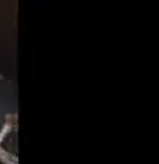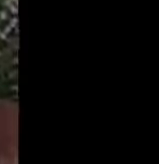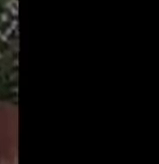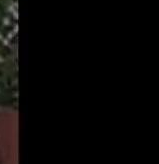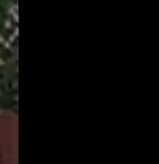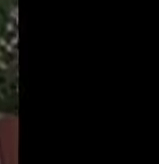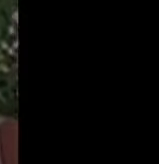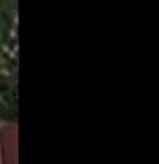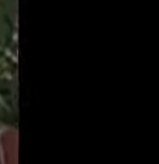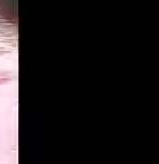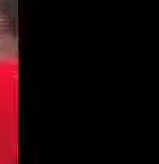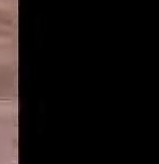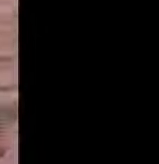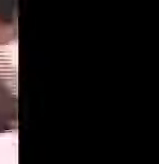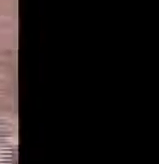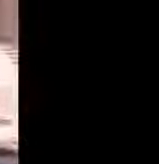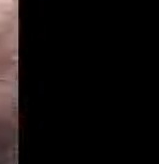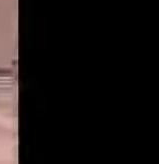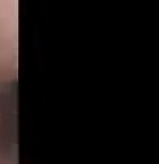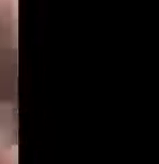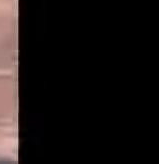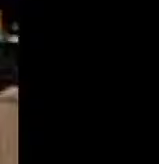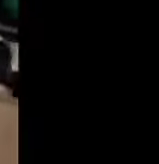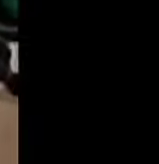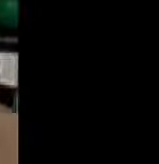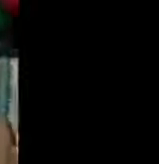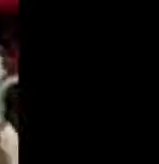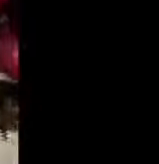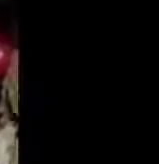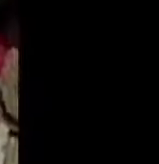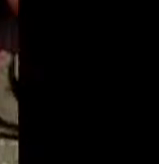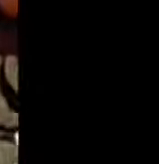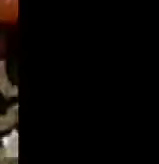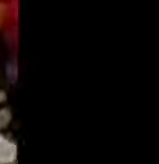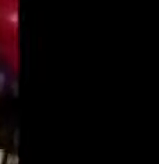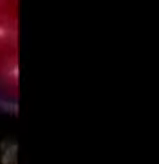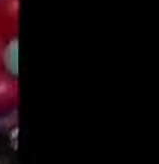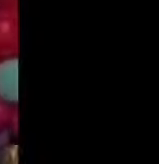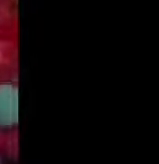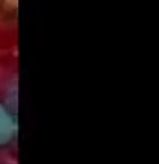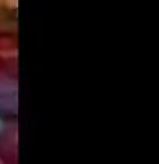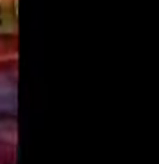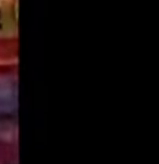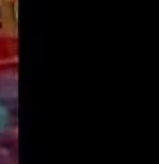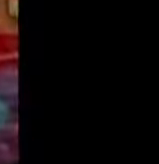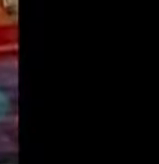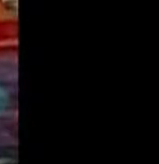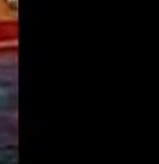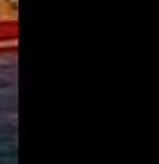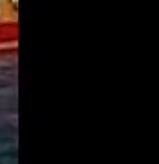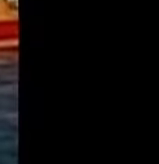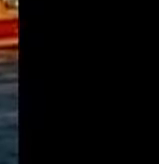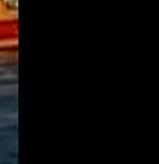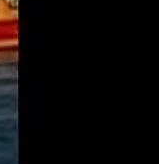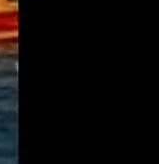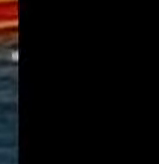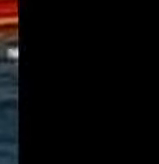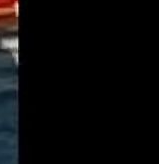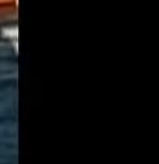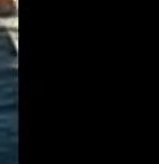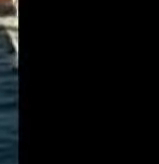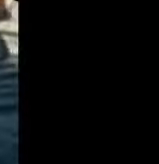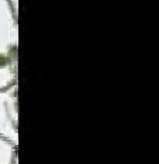historia, arte, cultura y gastronomía, entre otras manifestaciones. La Candelaria en